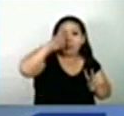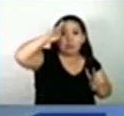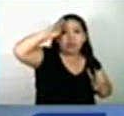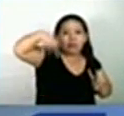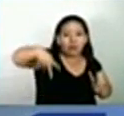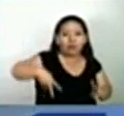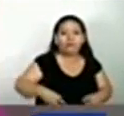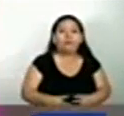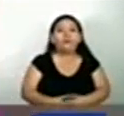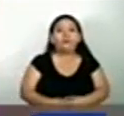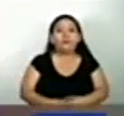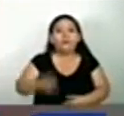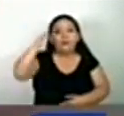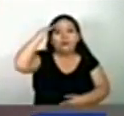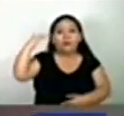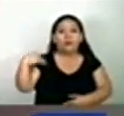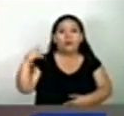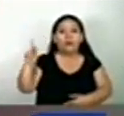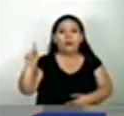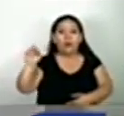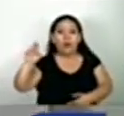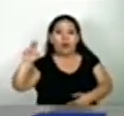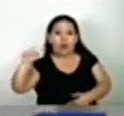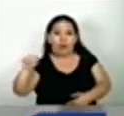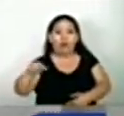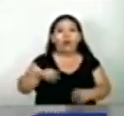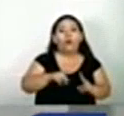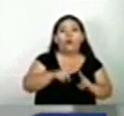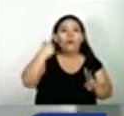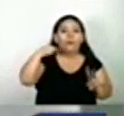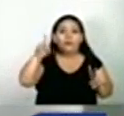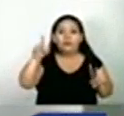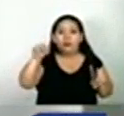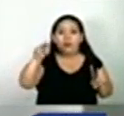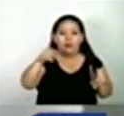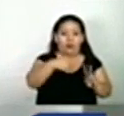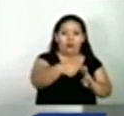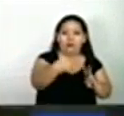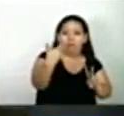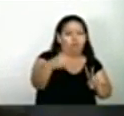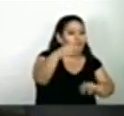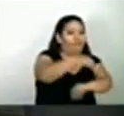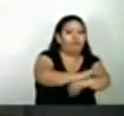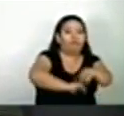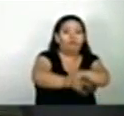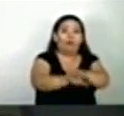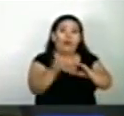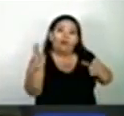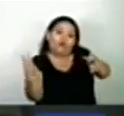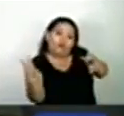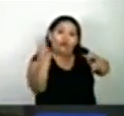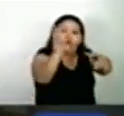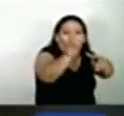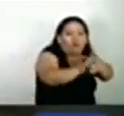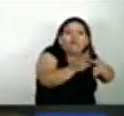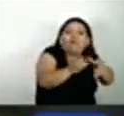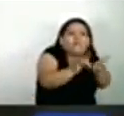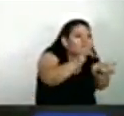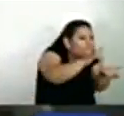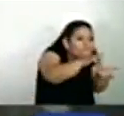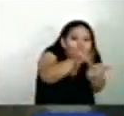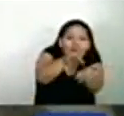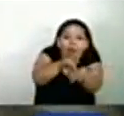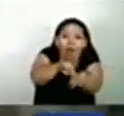falsas Carla Beatriz Martínez Miranda y Daniel Pineda Arias fueron detenidos por formar parte de una estructura que se dedicaba a